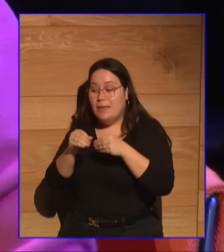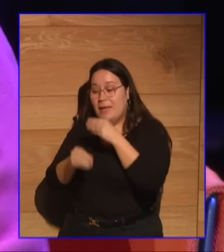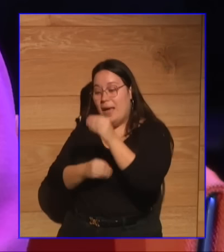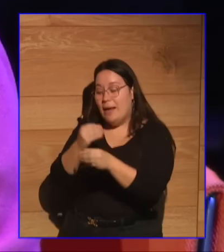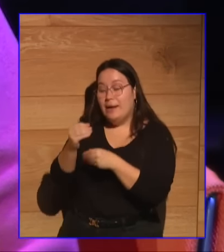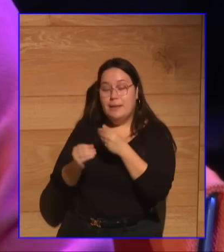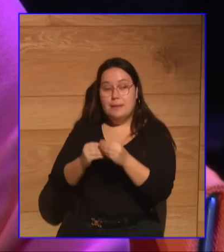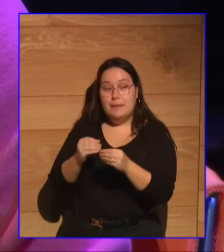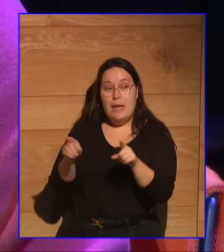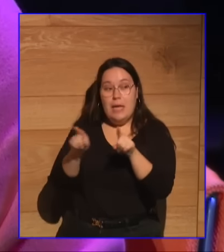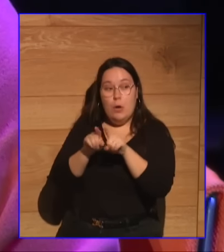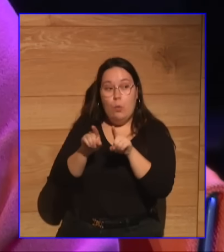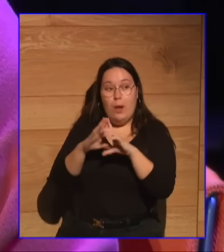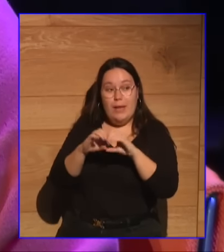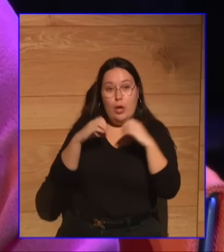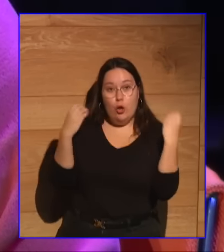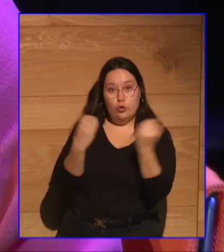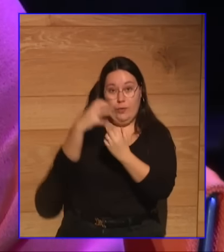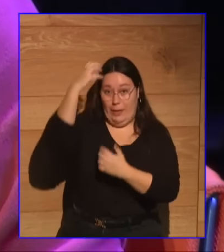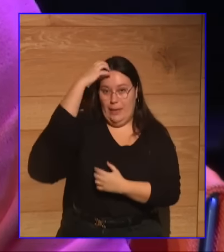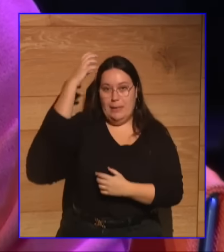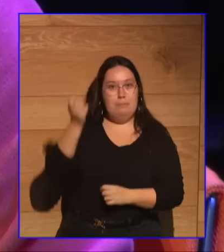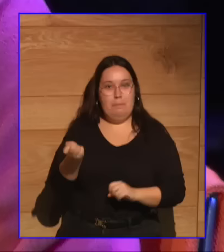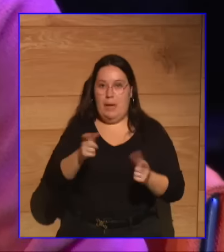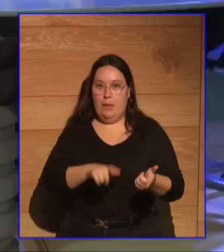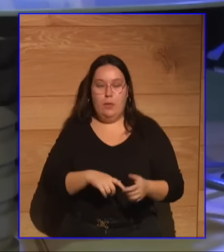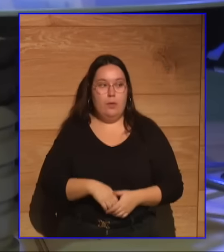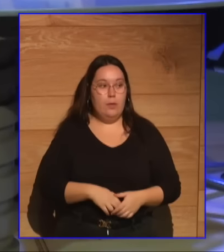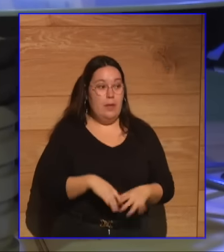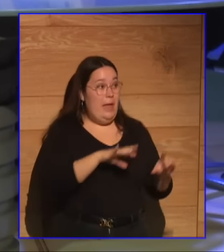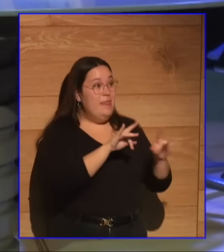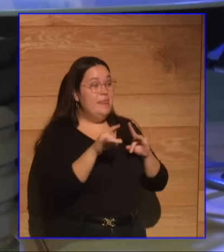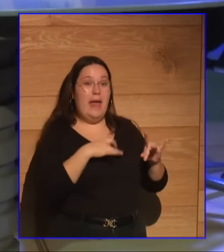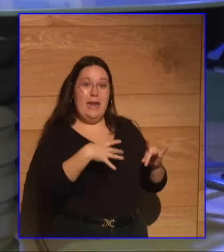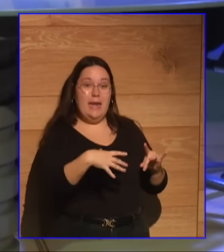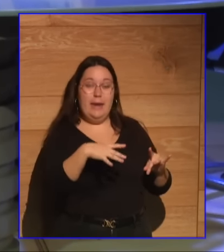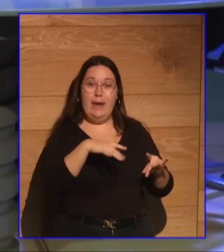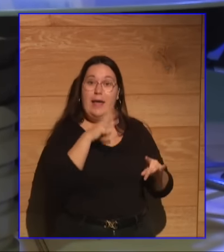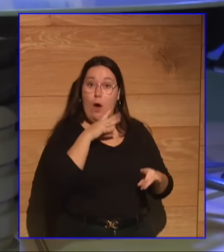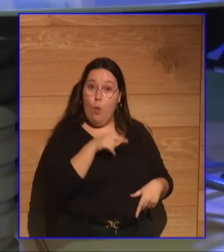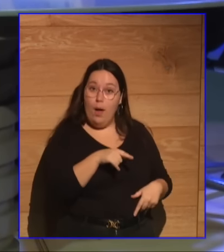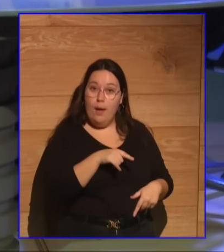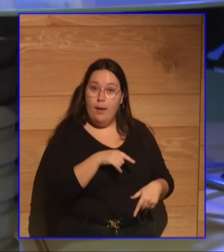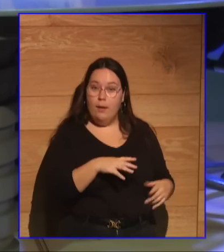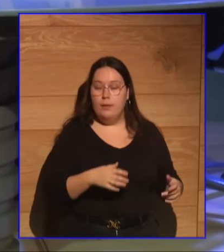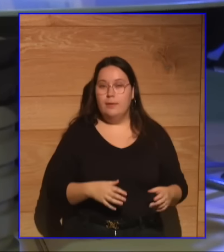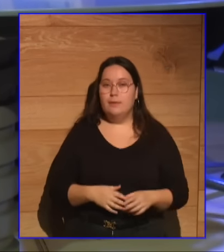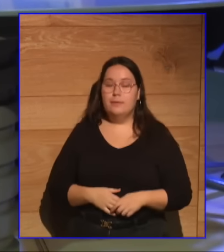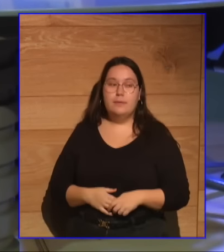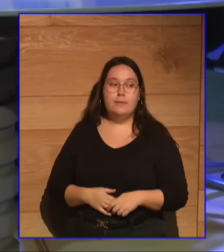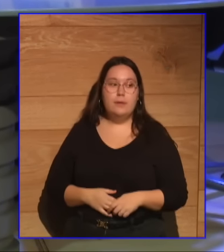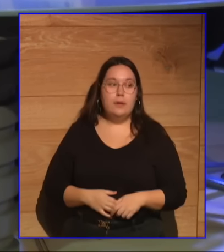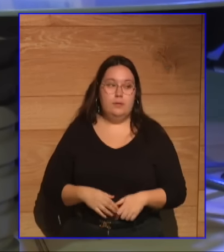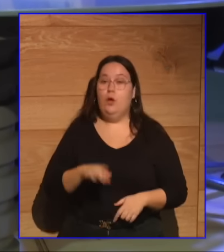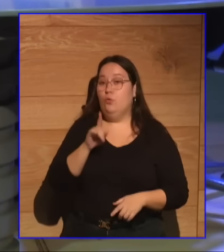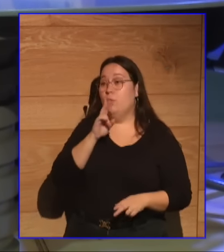elabora el roscón de Reyes. Toma ya. Digo, de harina y agua. Pero eso era un programa de misterio, digo, ¿no? Era... Juan, tú